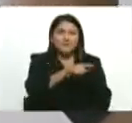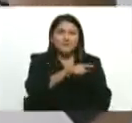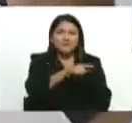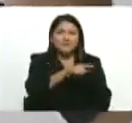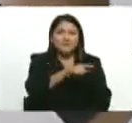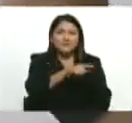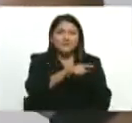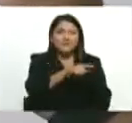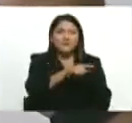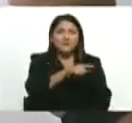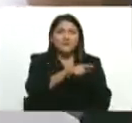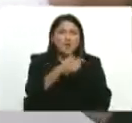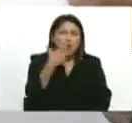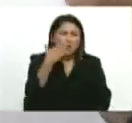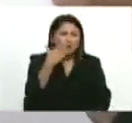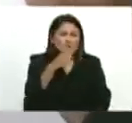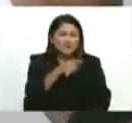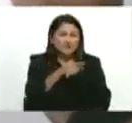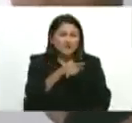intemperante, grosero,